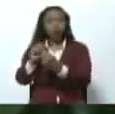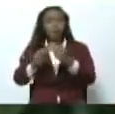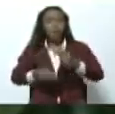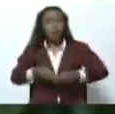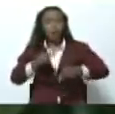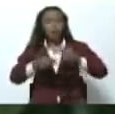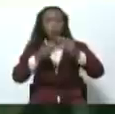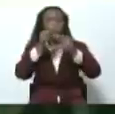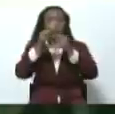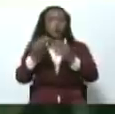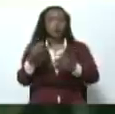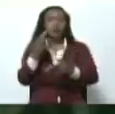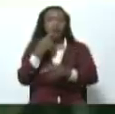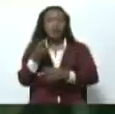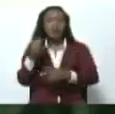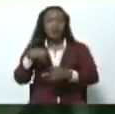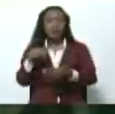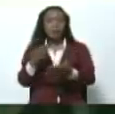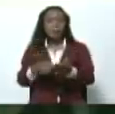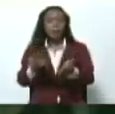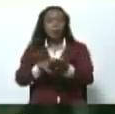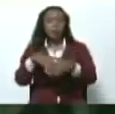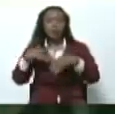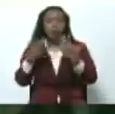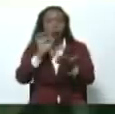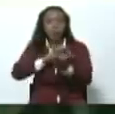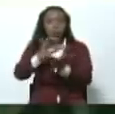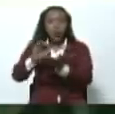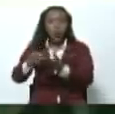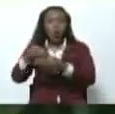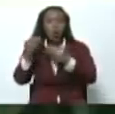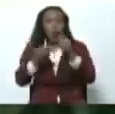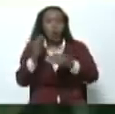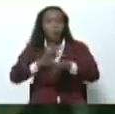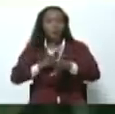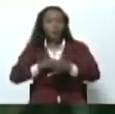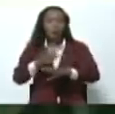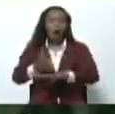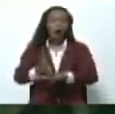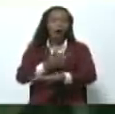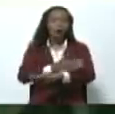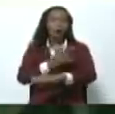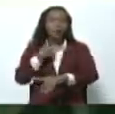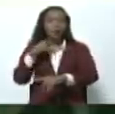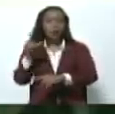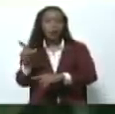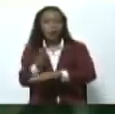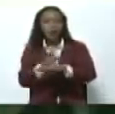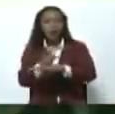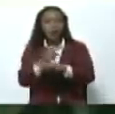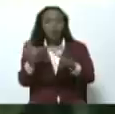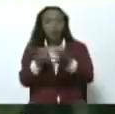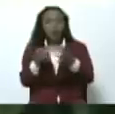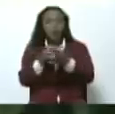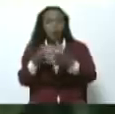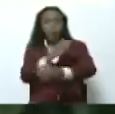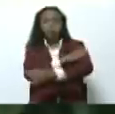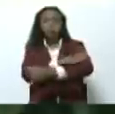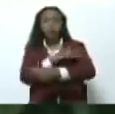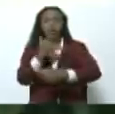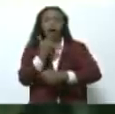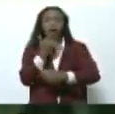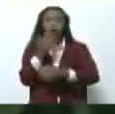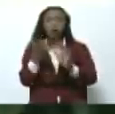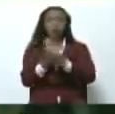momento. ¿Cuál sería la estrategia si, tal como sucedió anteriormente, gobernadores o alcaldes de tendencias de oposición se negaran a